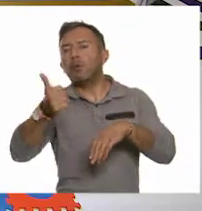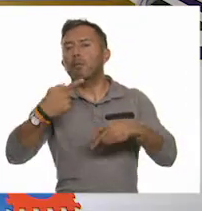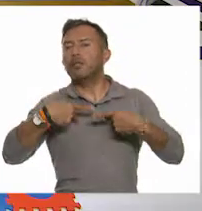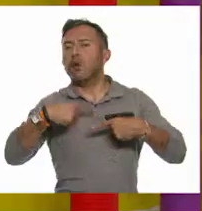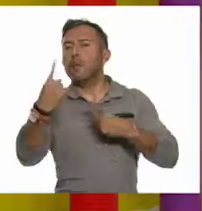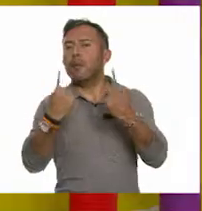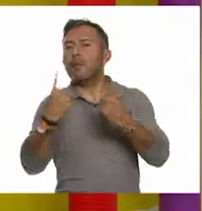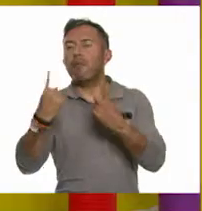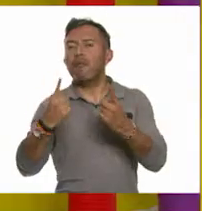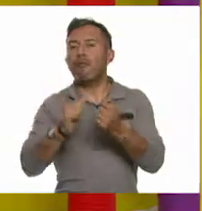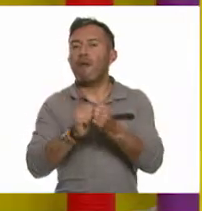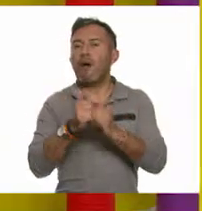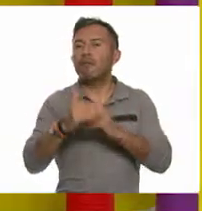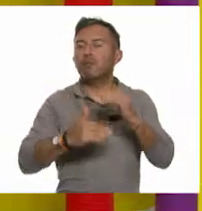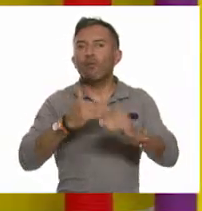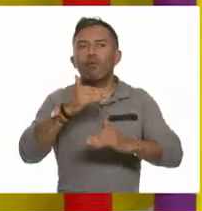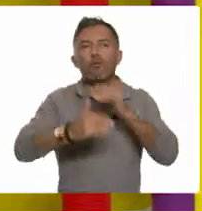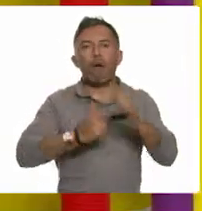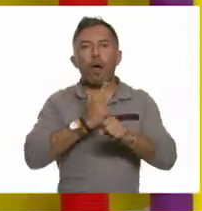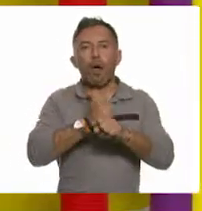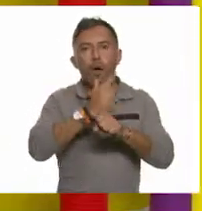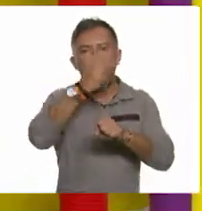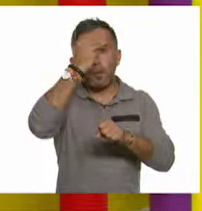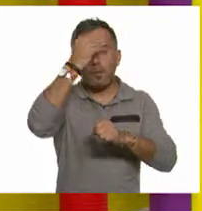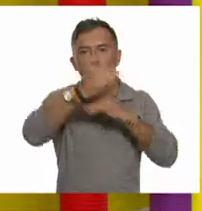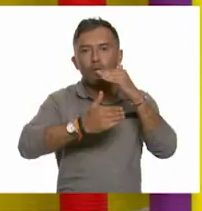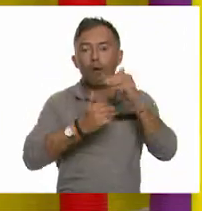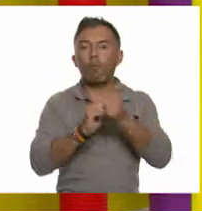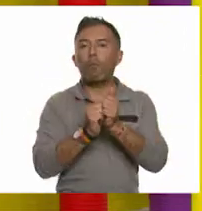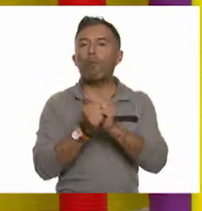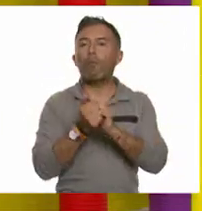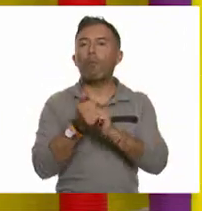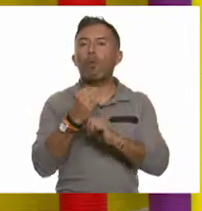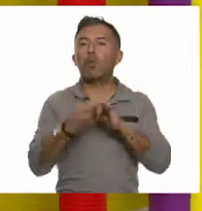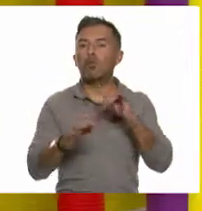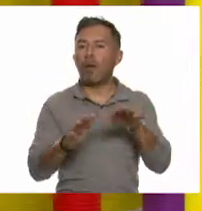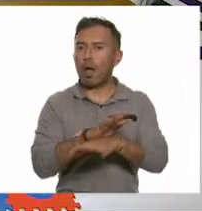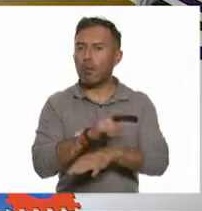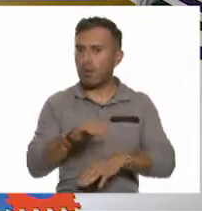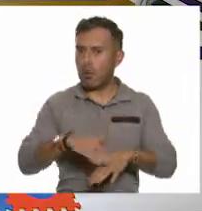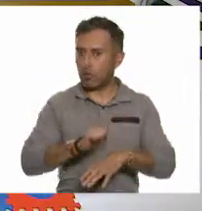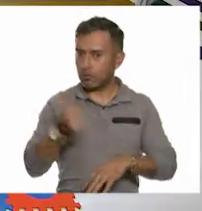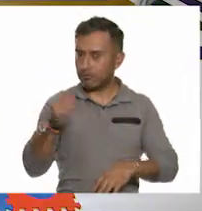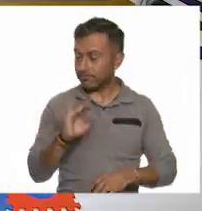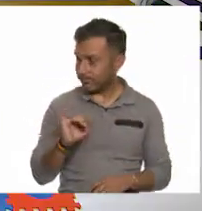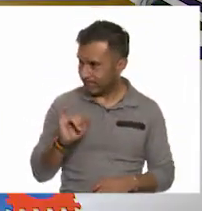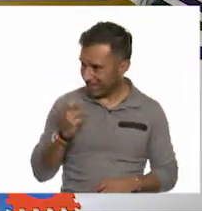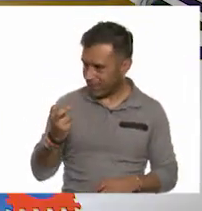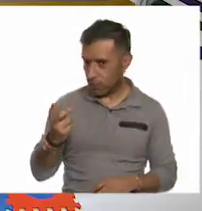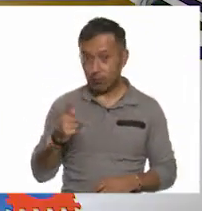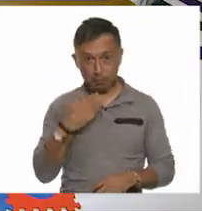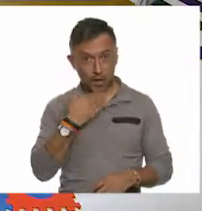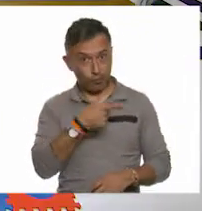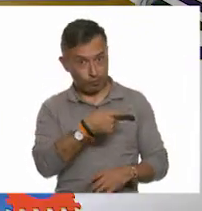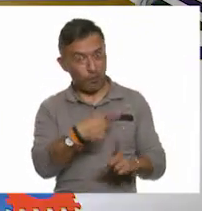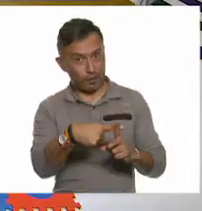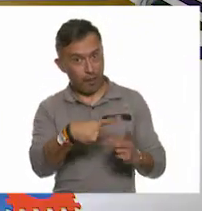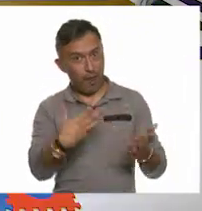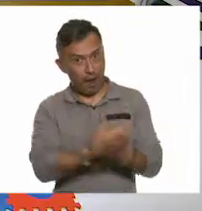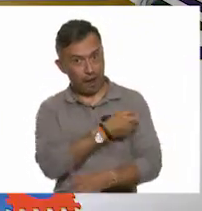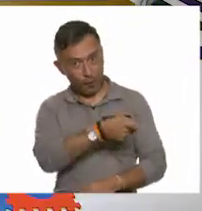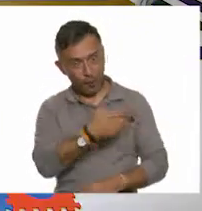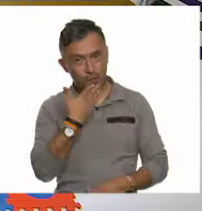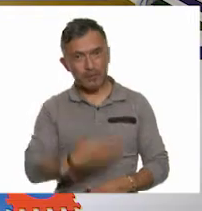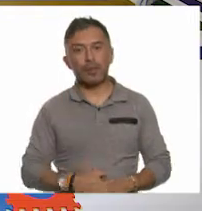los personajes crecen y aprenden cosas, entonces al final ya son otro. Así es. Y bueno, ¡ganaste! ¡Yay!